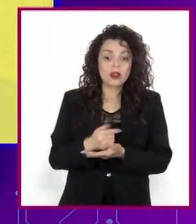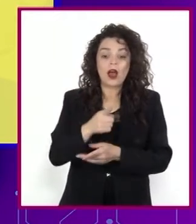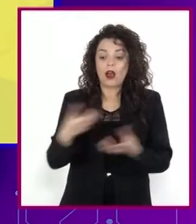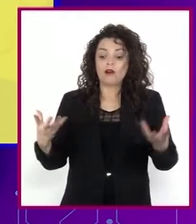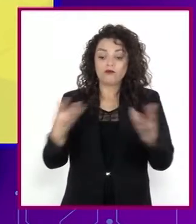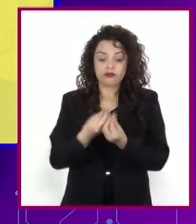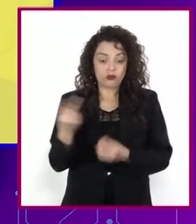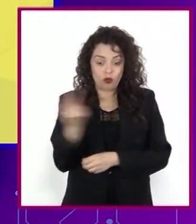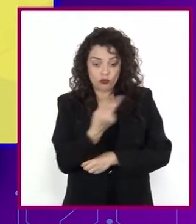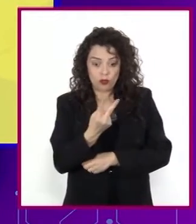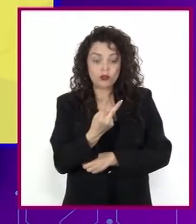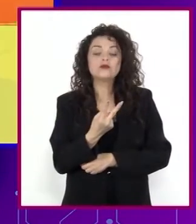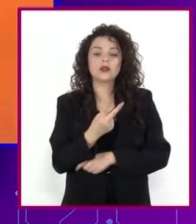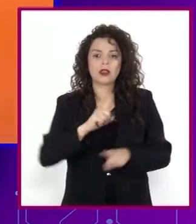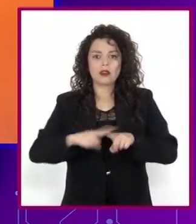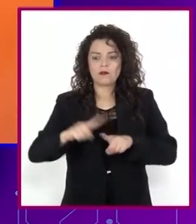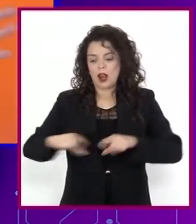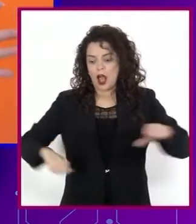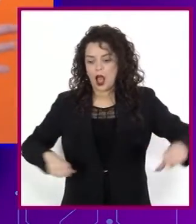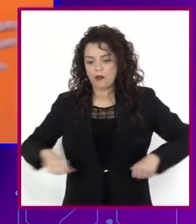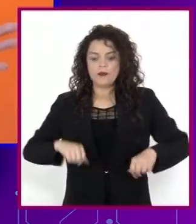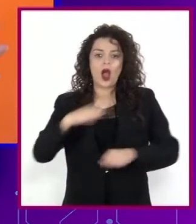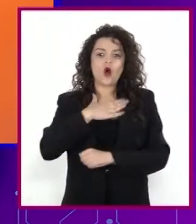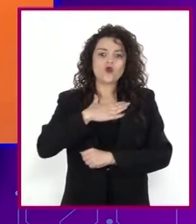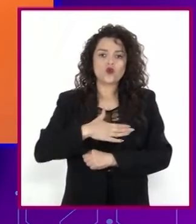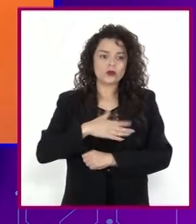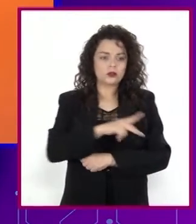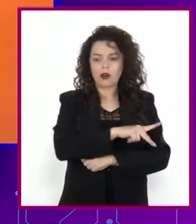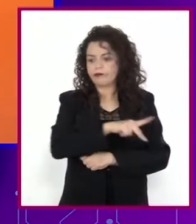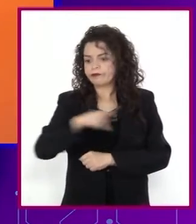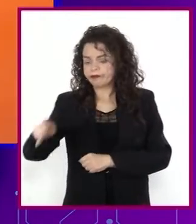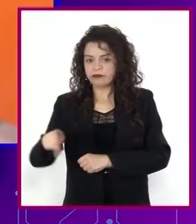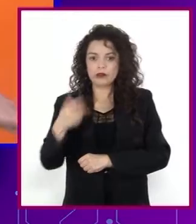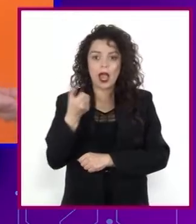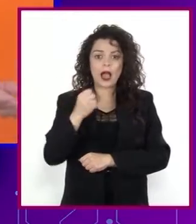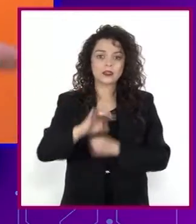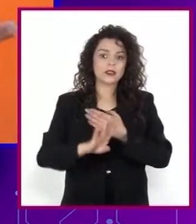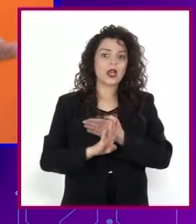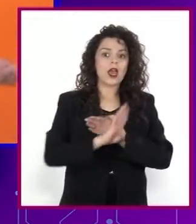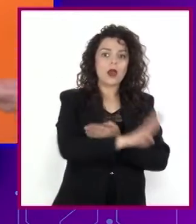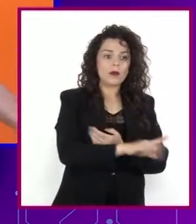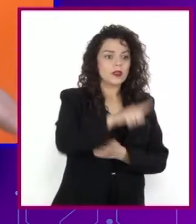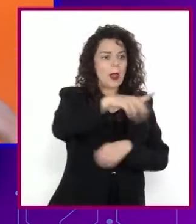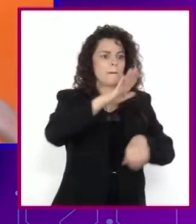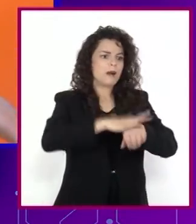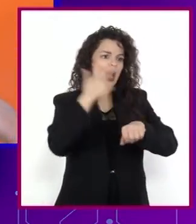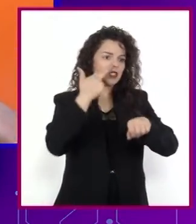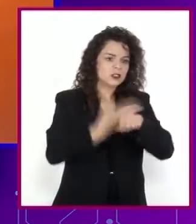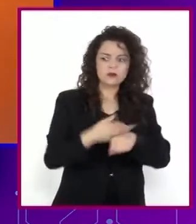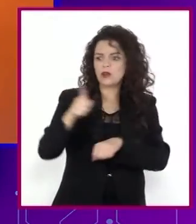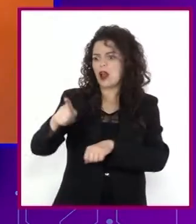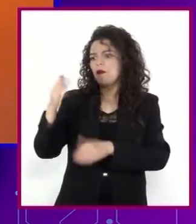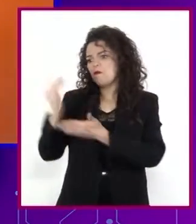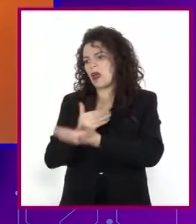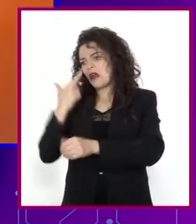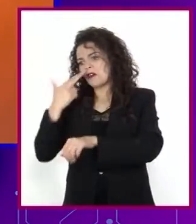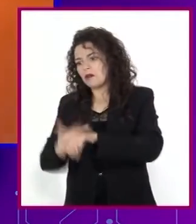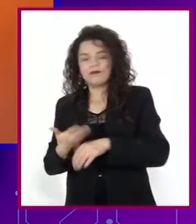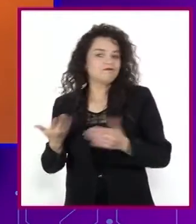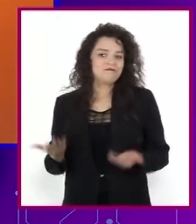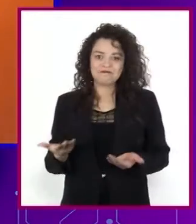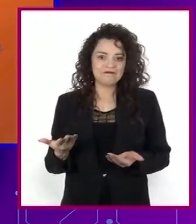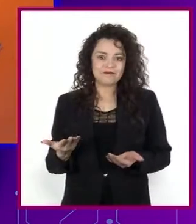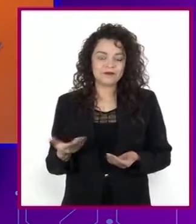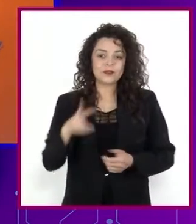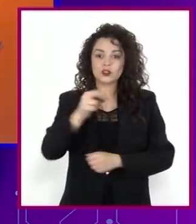justas para todos. Así, juntos evitarán que alguien tenga más responsabilidades que otro. No olvides